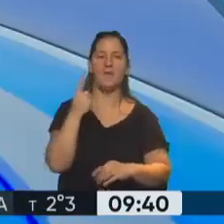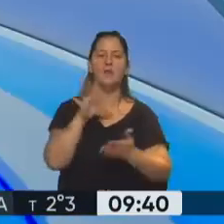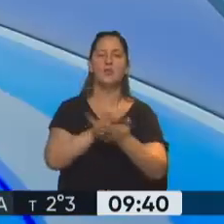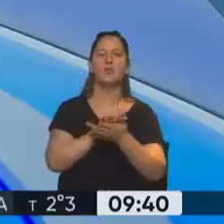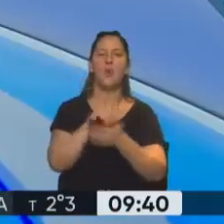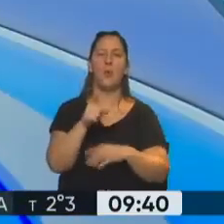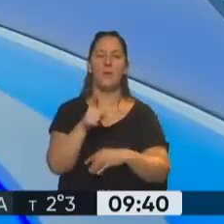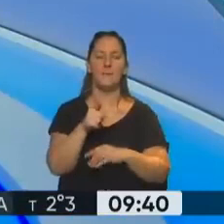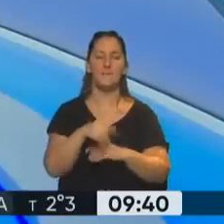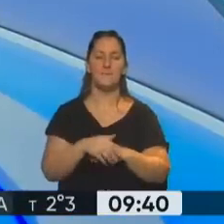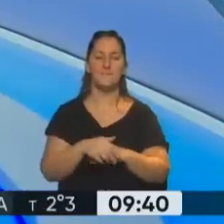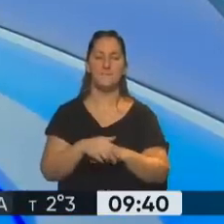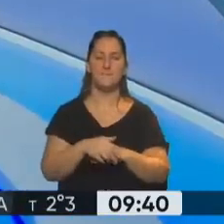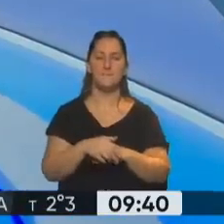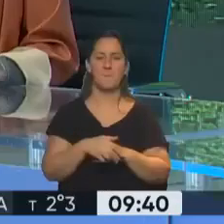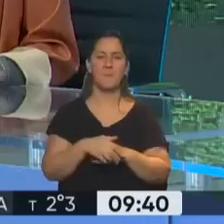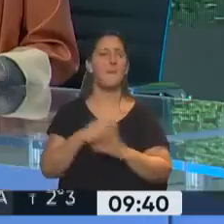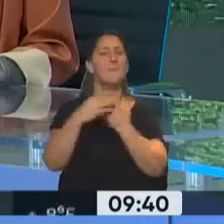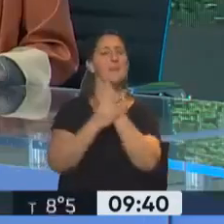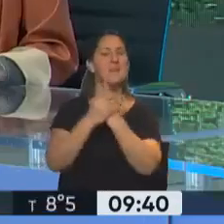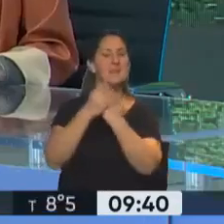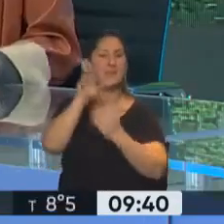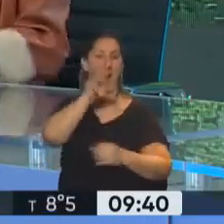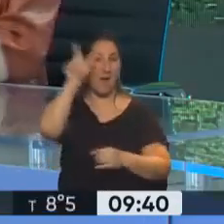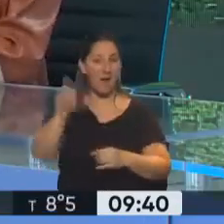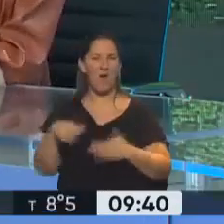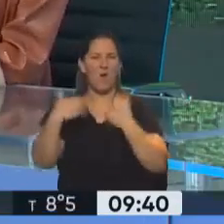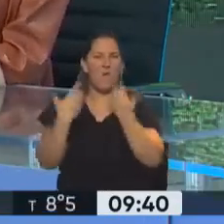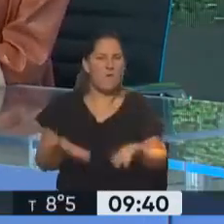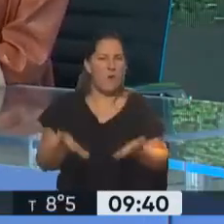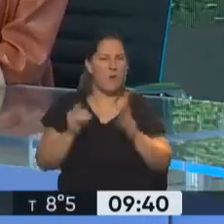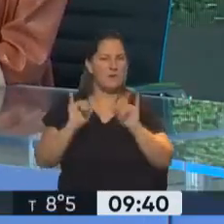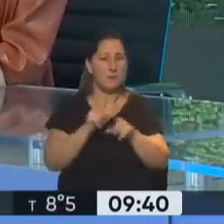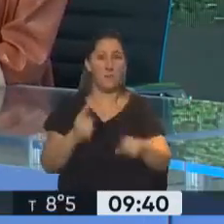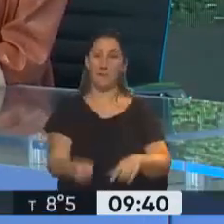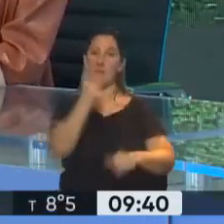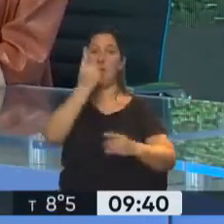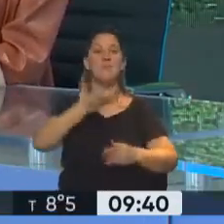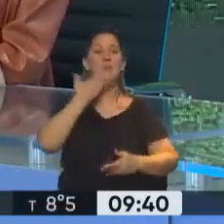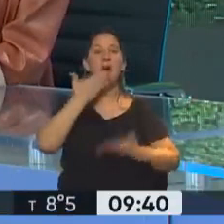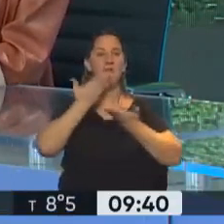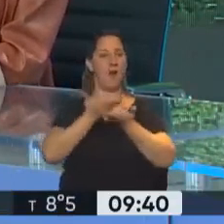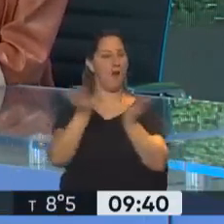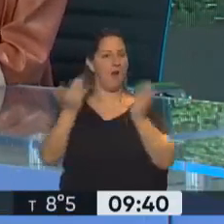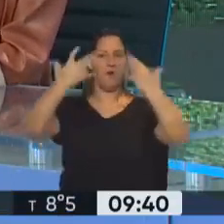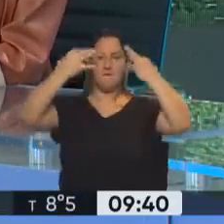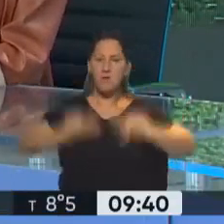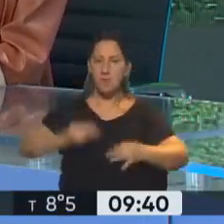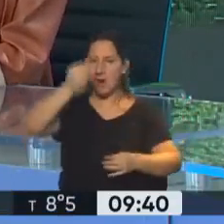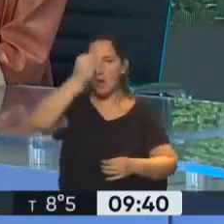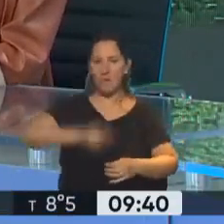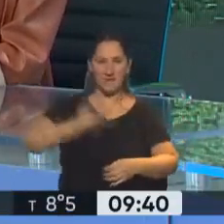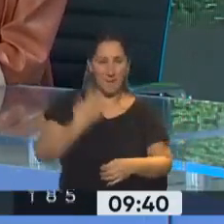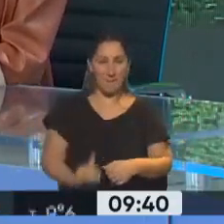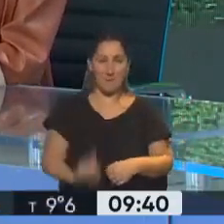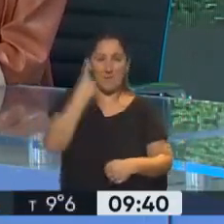termómetro de bienvenida a la ministra porque es su primera aparición pública formal oficial dando